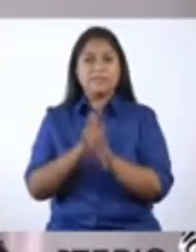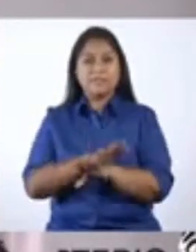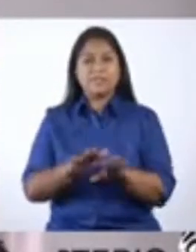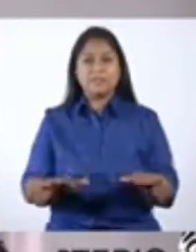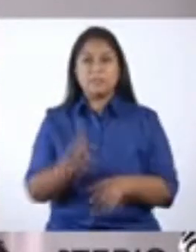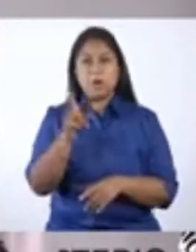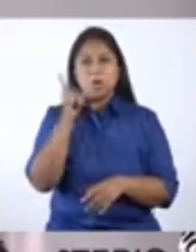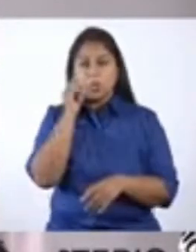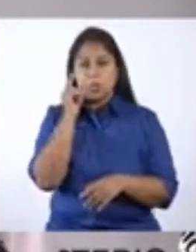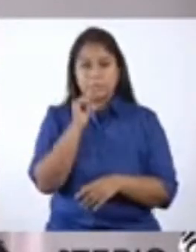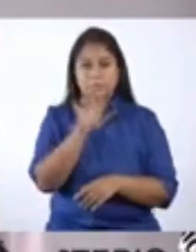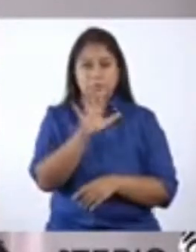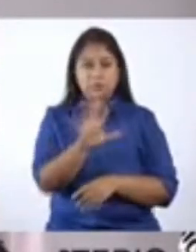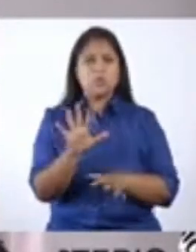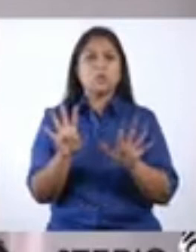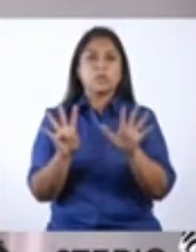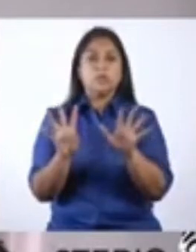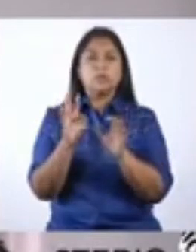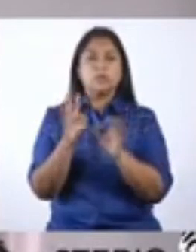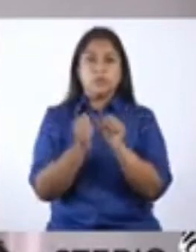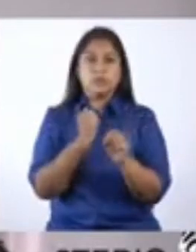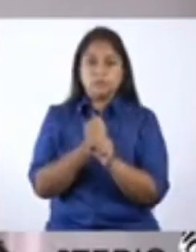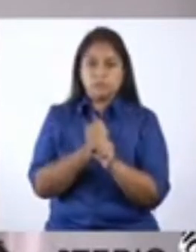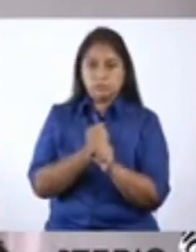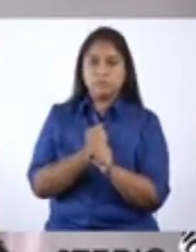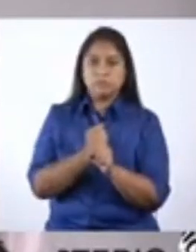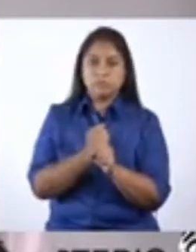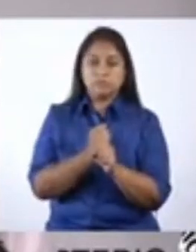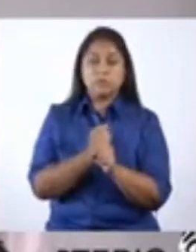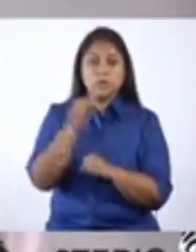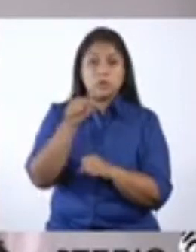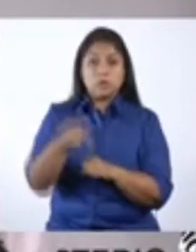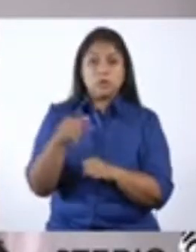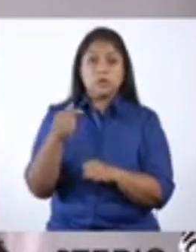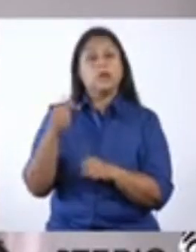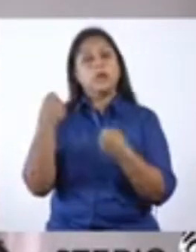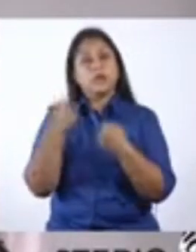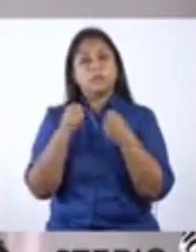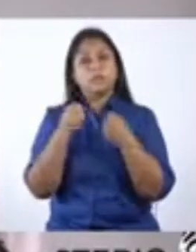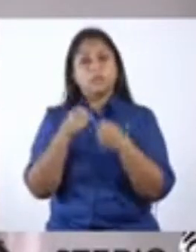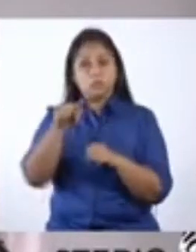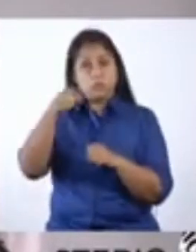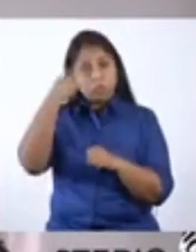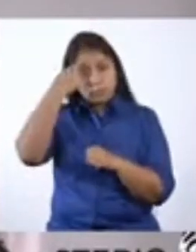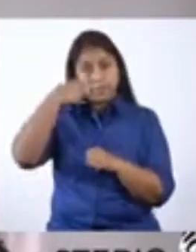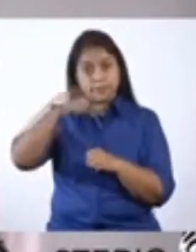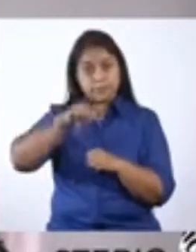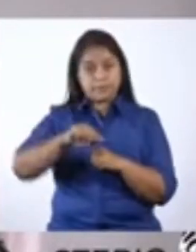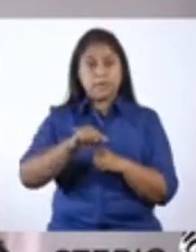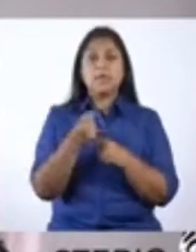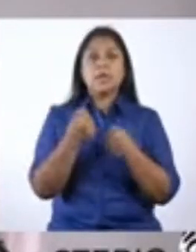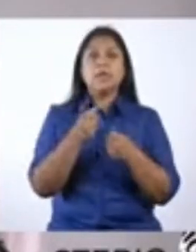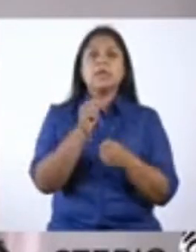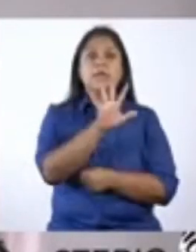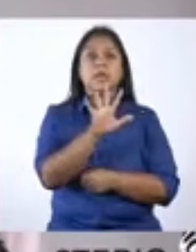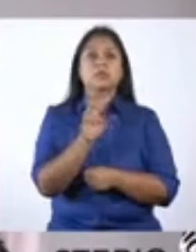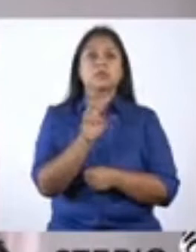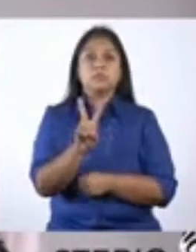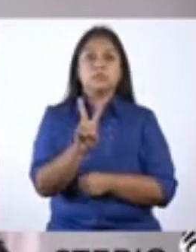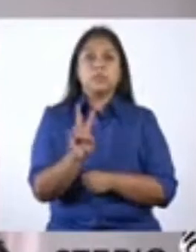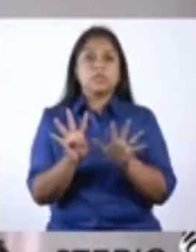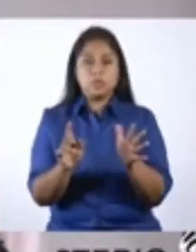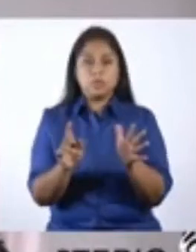paciente masculino de 59 años. Hemos realizado el día de hoy 529